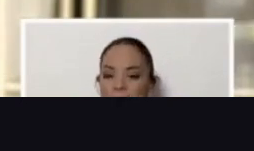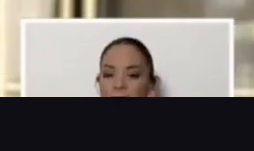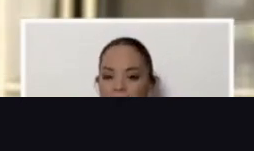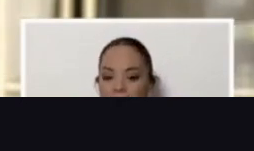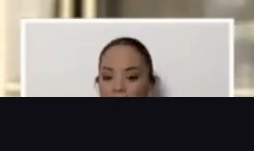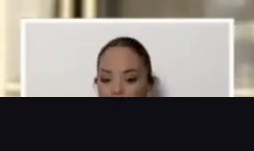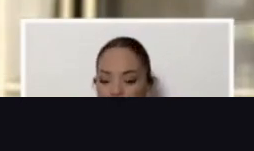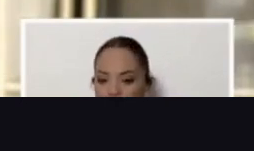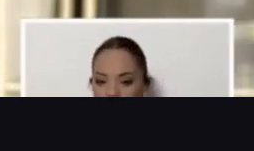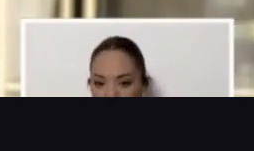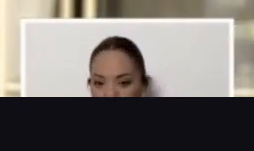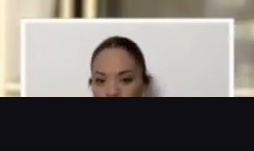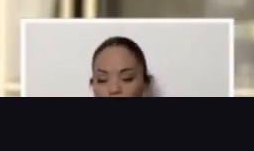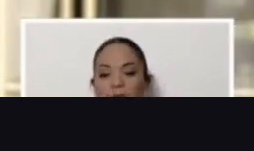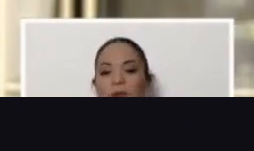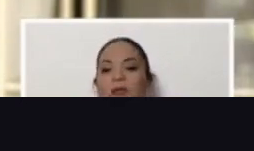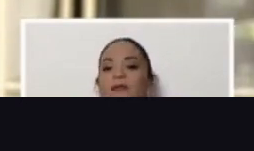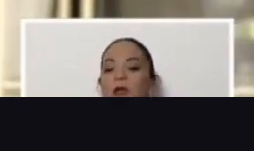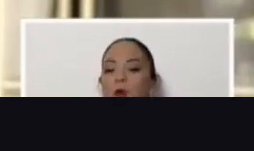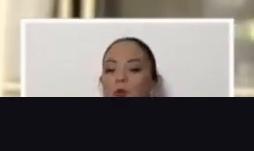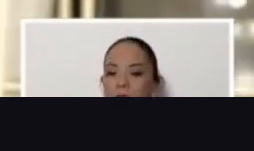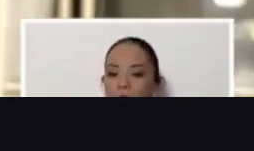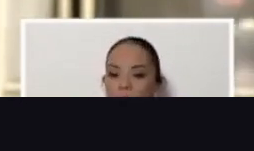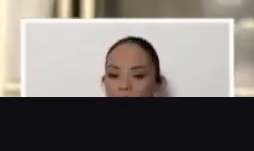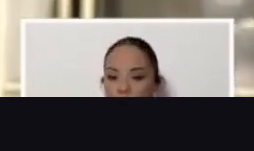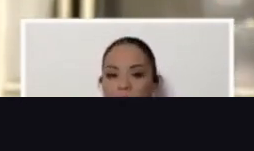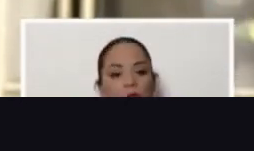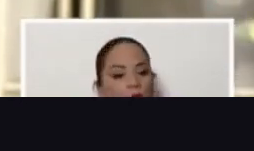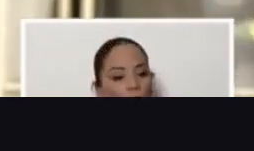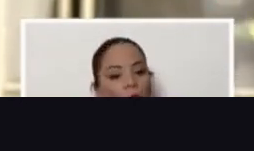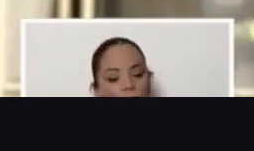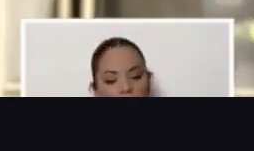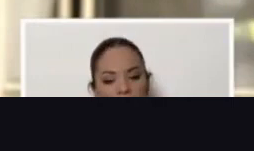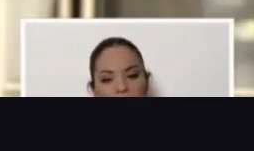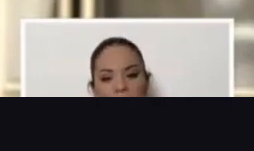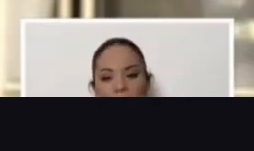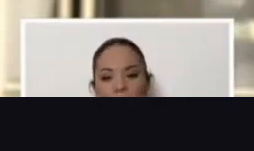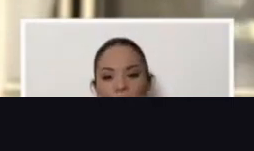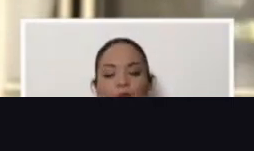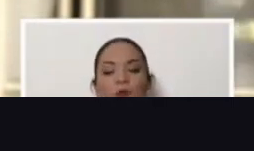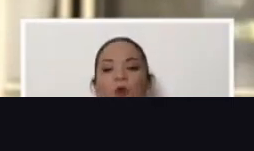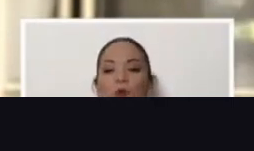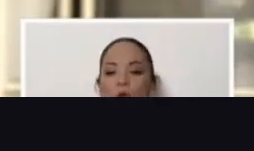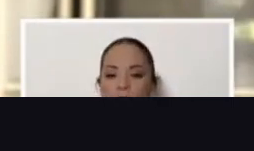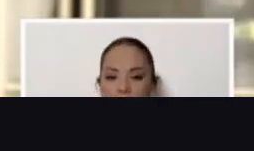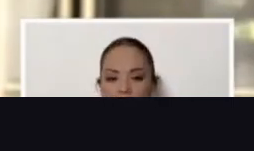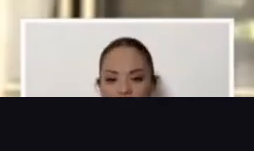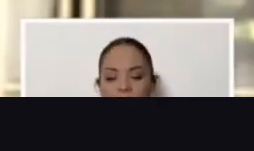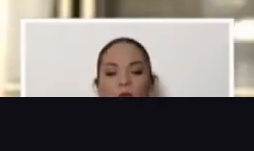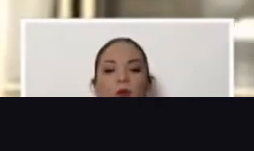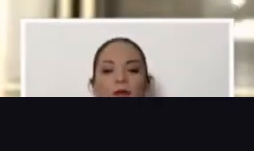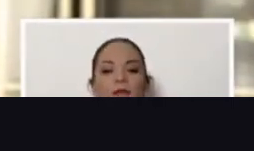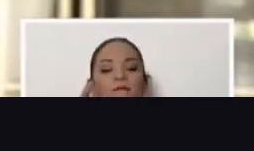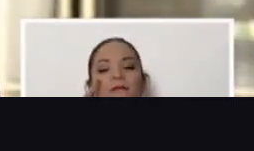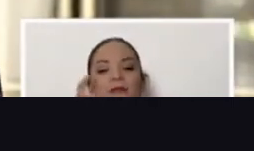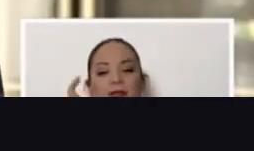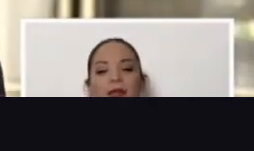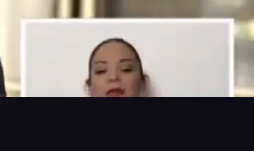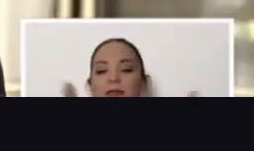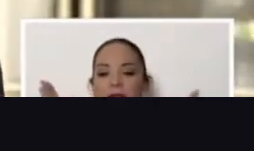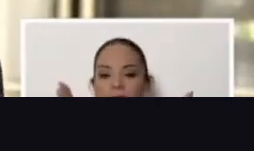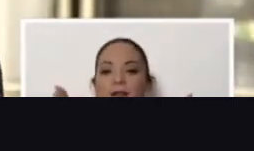Control Interno y se continuará con las acciones necesarias de colaboración con la Fiscalía General de